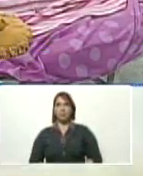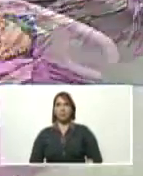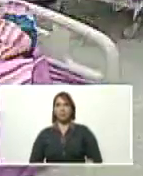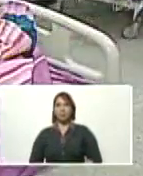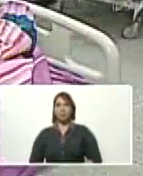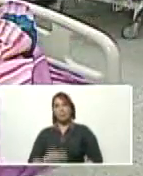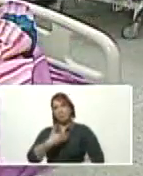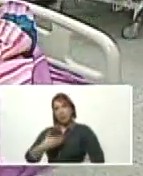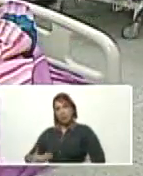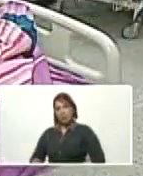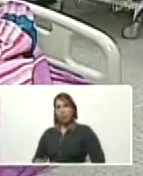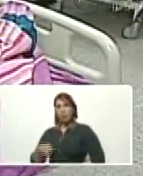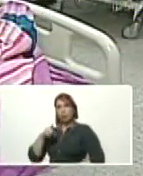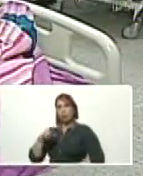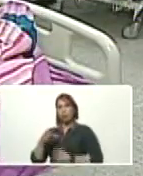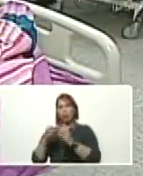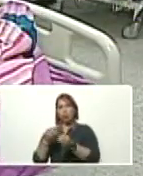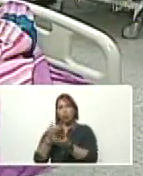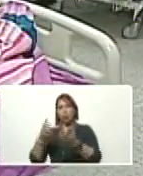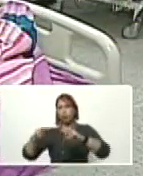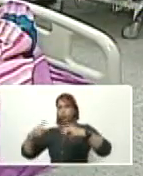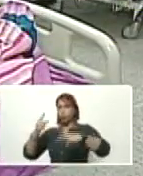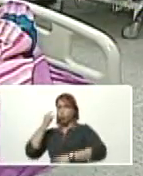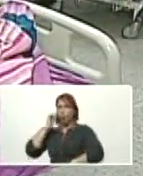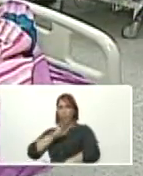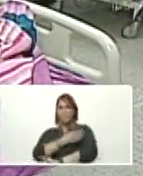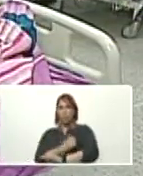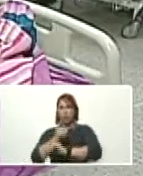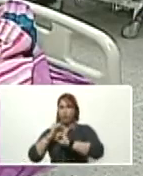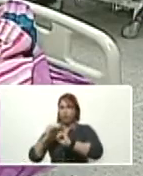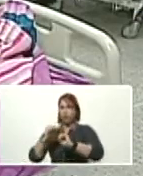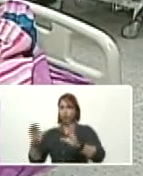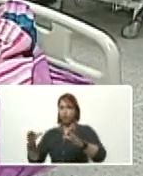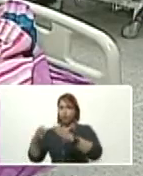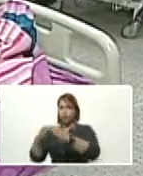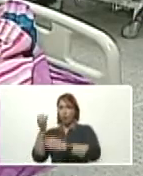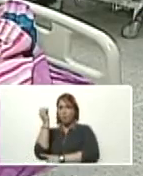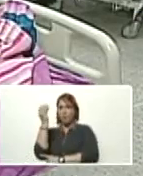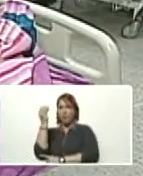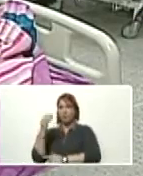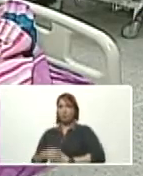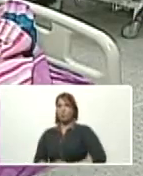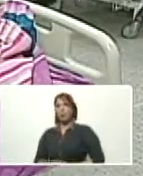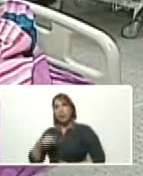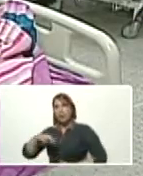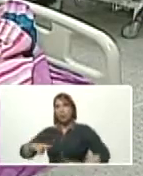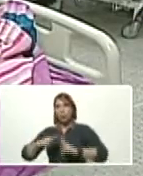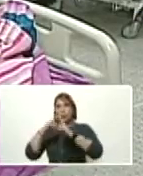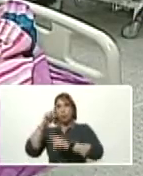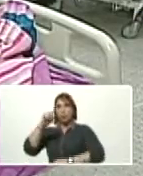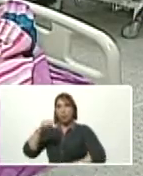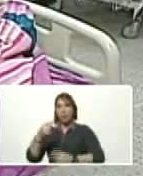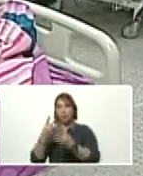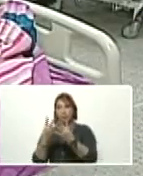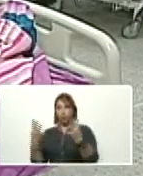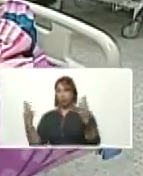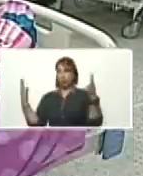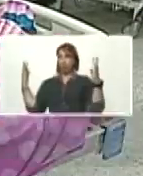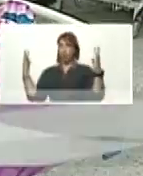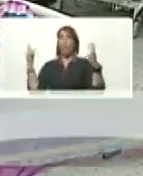Presidente, para usted y para toda esa vanguardia de mujeres que se encuentran reunidas en el Congreso. Aquí me encuentro yo también, rodeado de